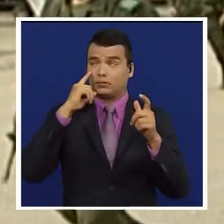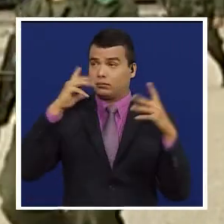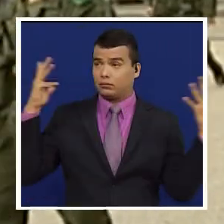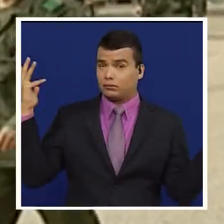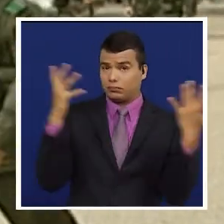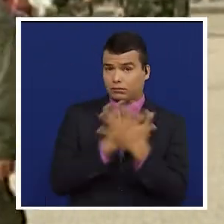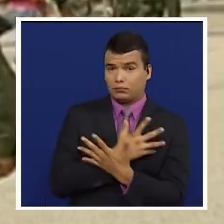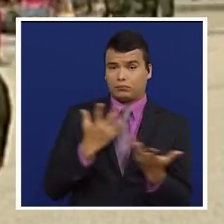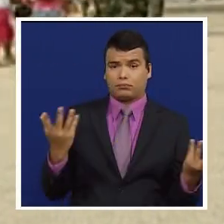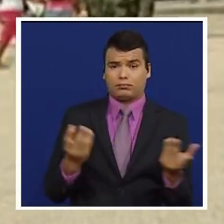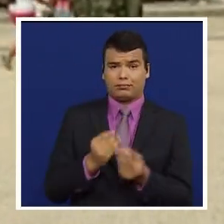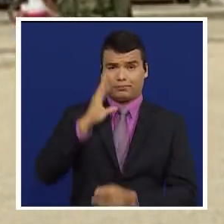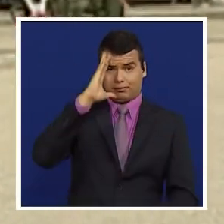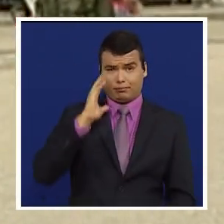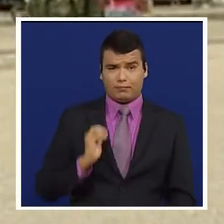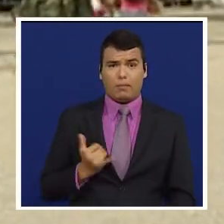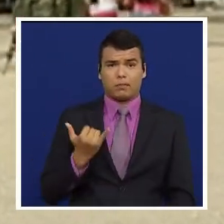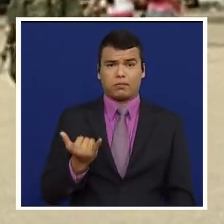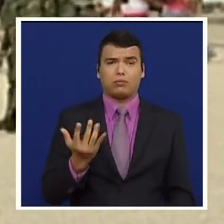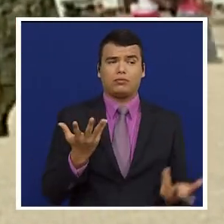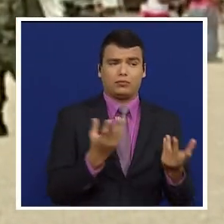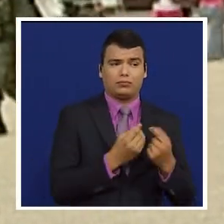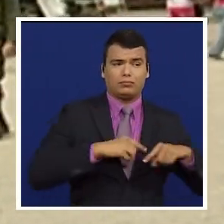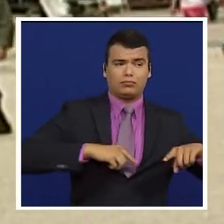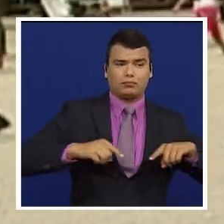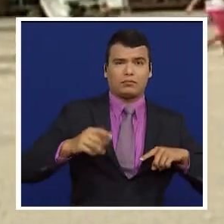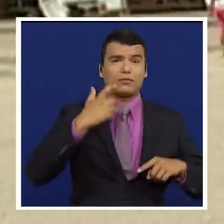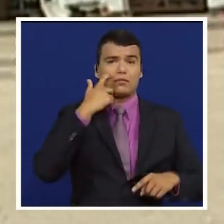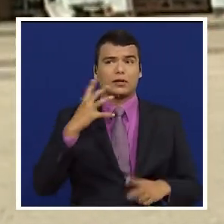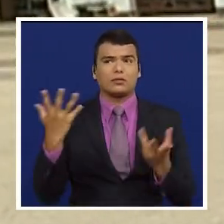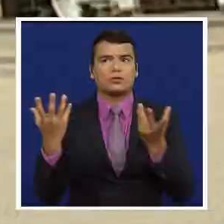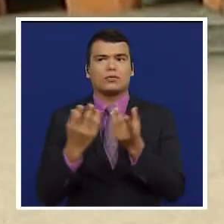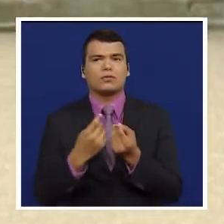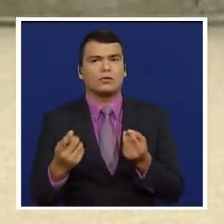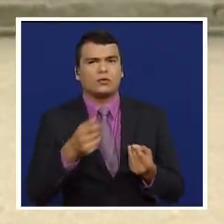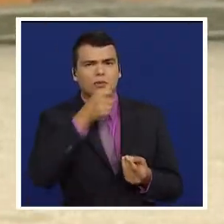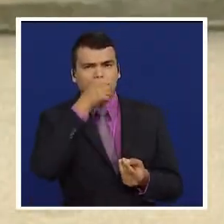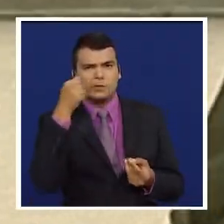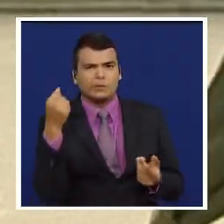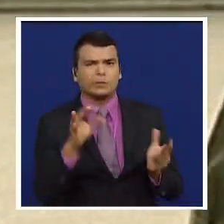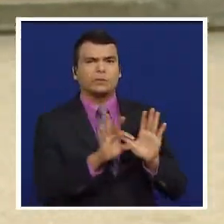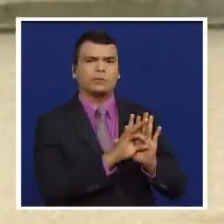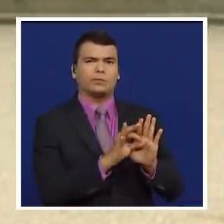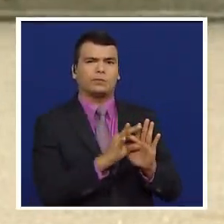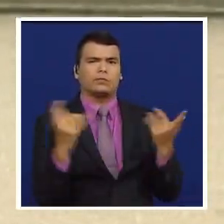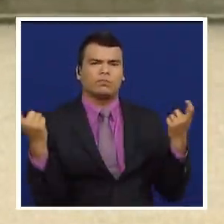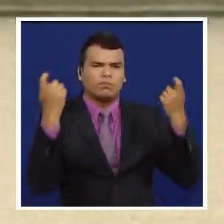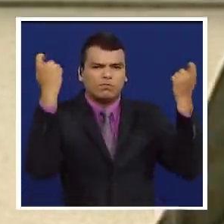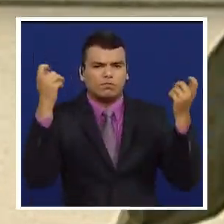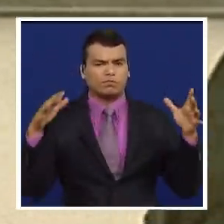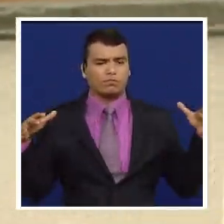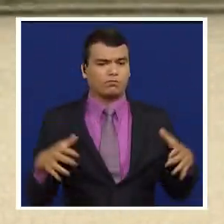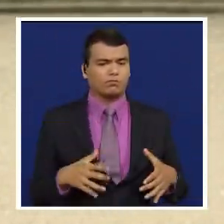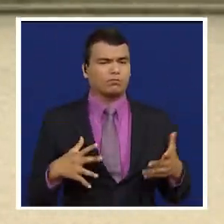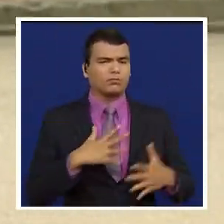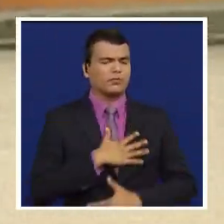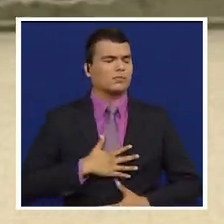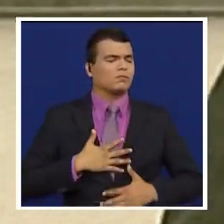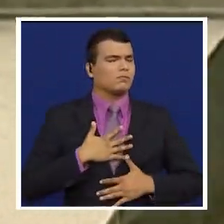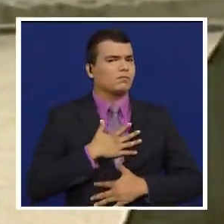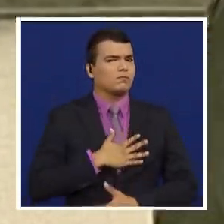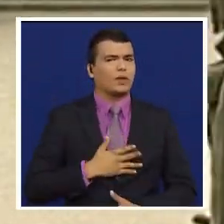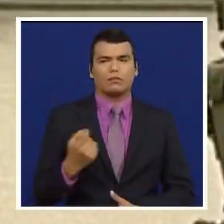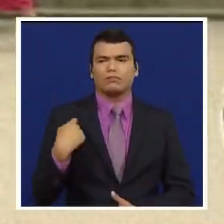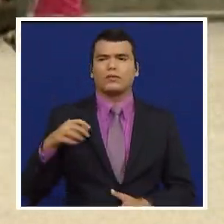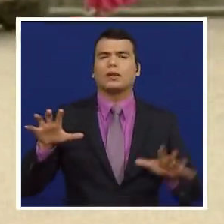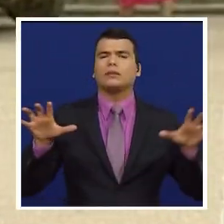desprevenido a las autoridades locales, podría estar al servicio de banda de narcotráfico. Informes por los inconformes por los recientes operativos